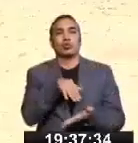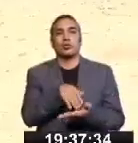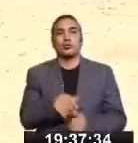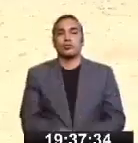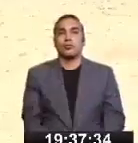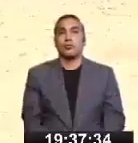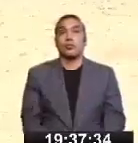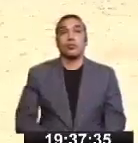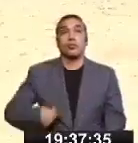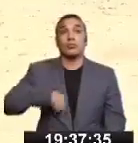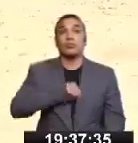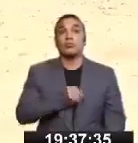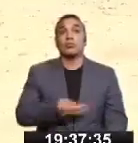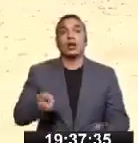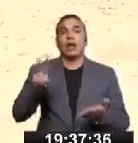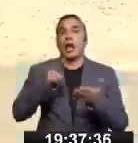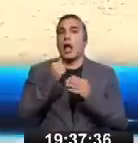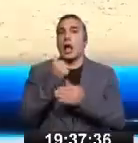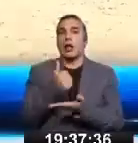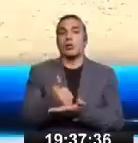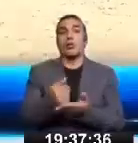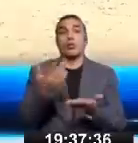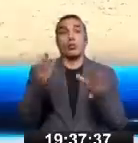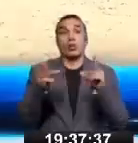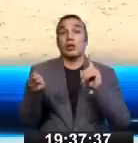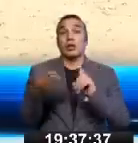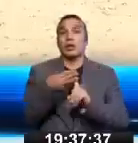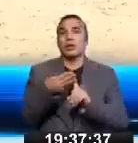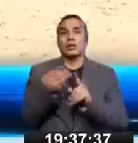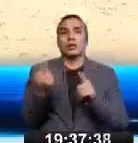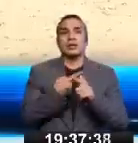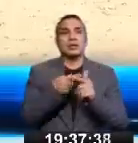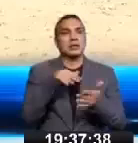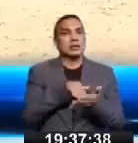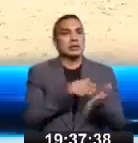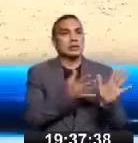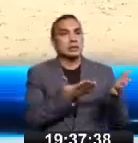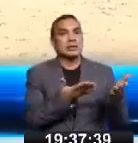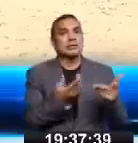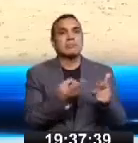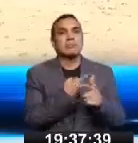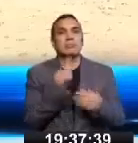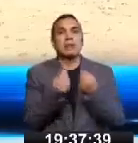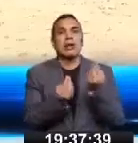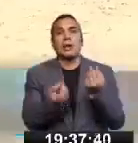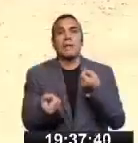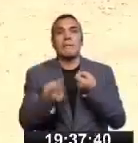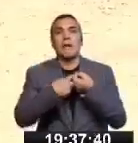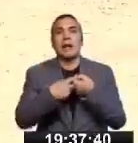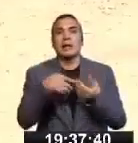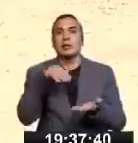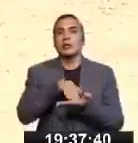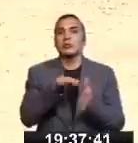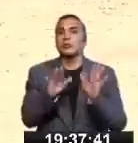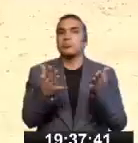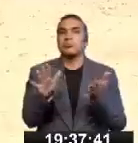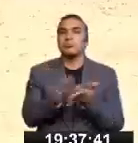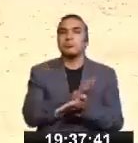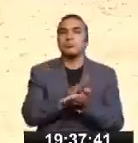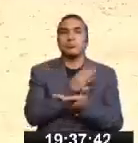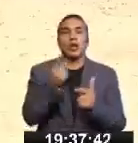hemos decidido darle refuerzo a los niños ya que no hay el sistema de internet ya que hay niños que no han podido matricularse en la escuela